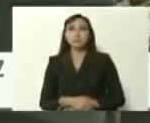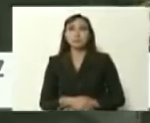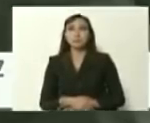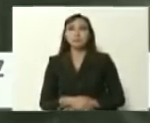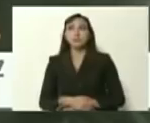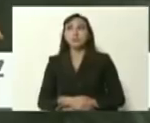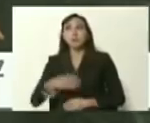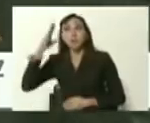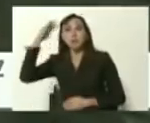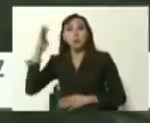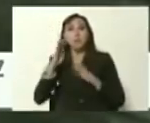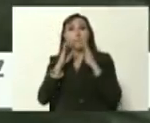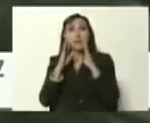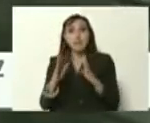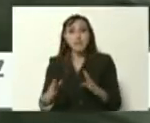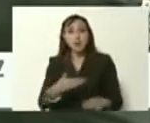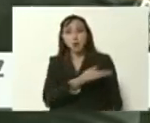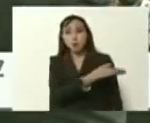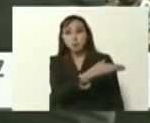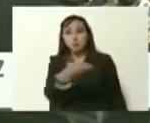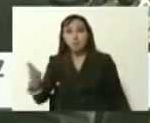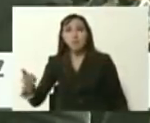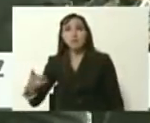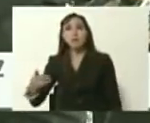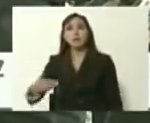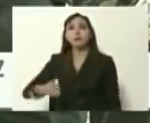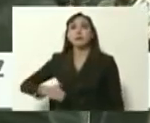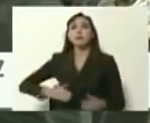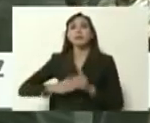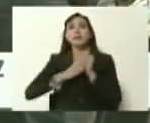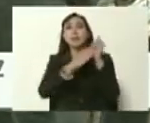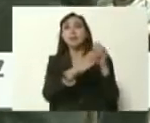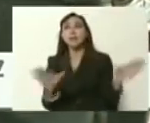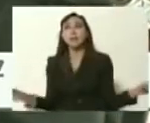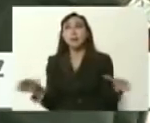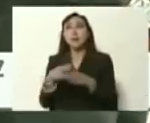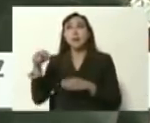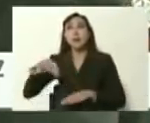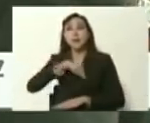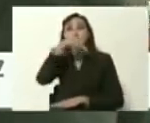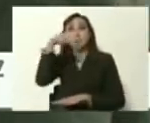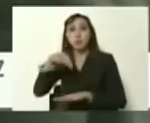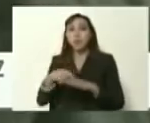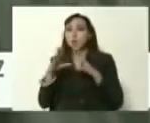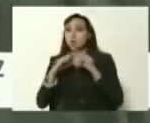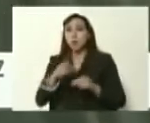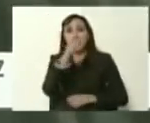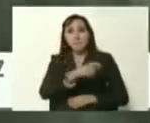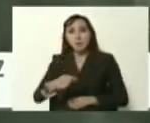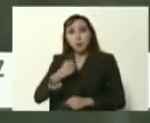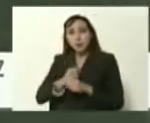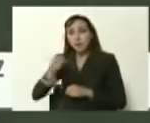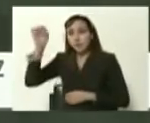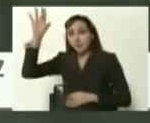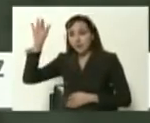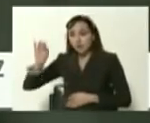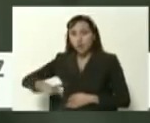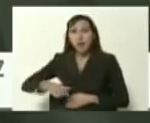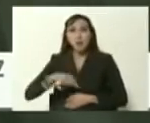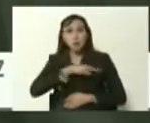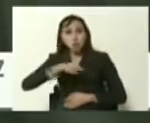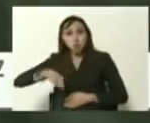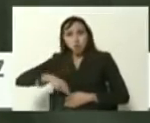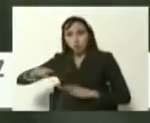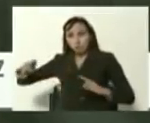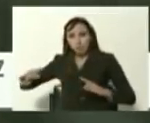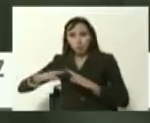Dios le bendiga mucho a la directiva de la Asamblea Nacional, a todo el personal y a todos los pastores que hoy nos hemos dado